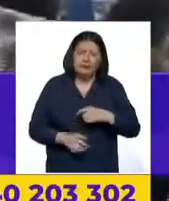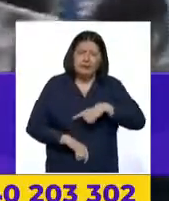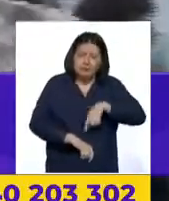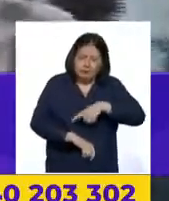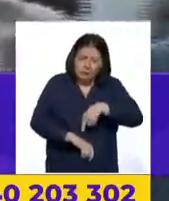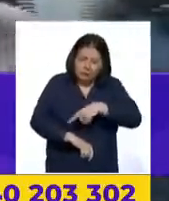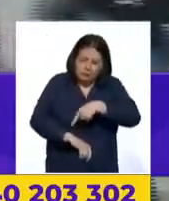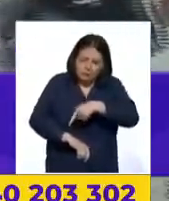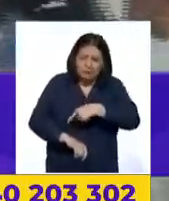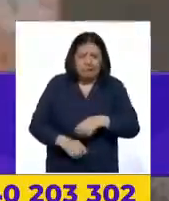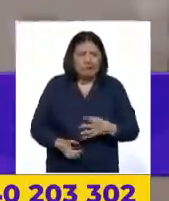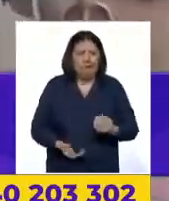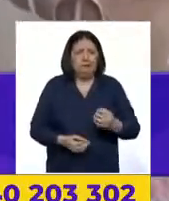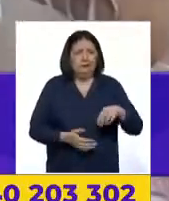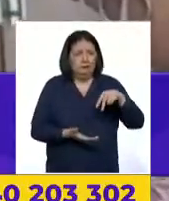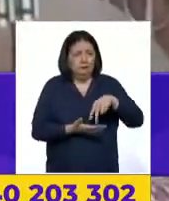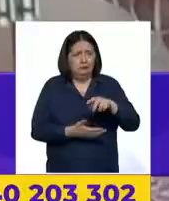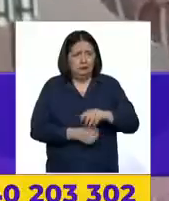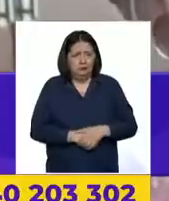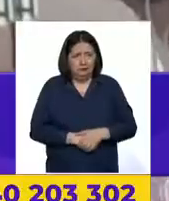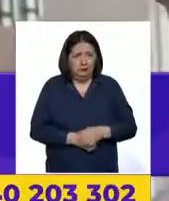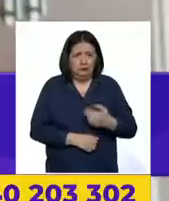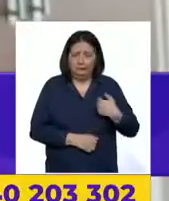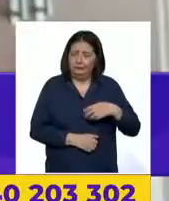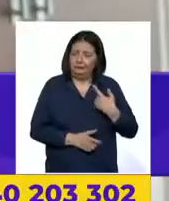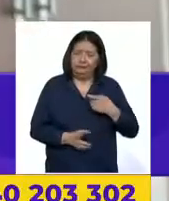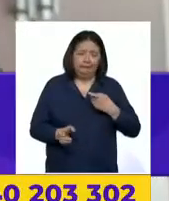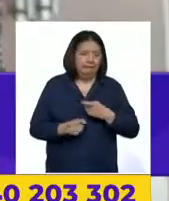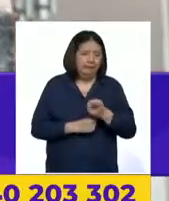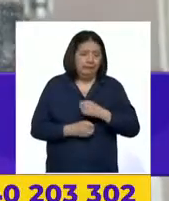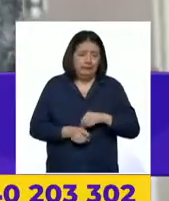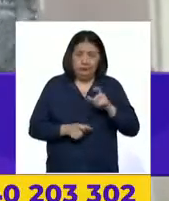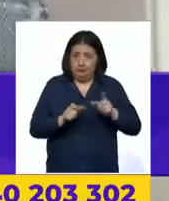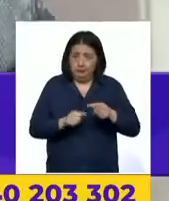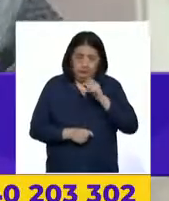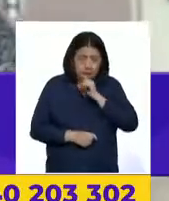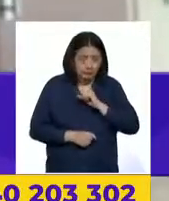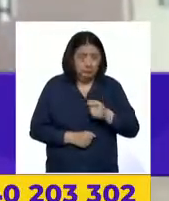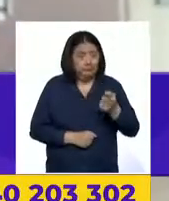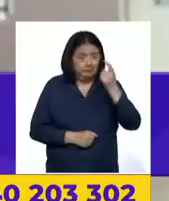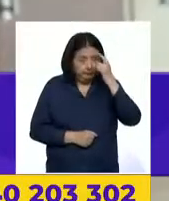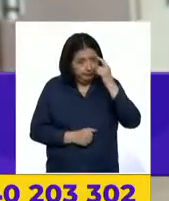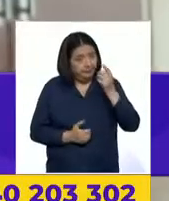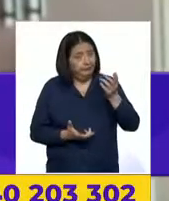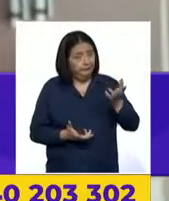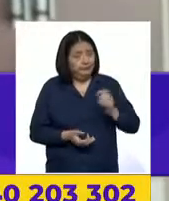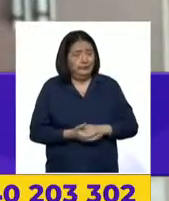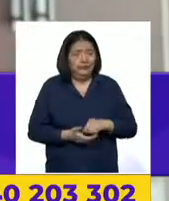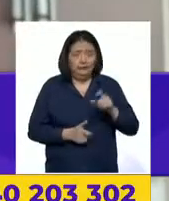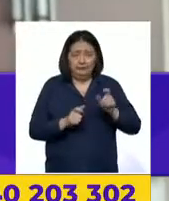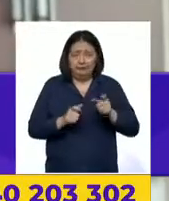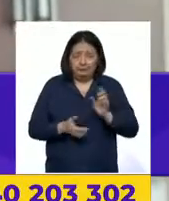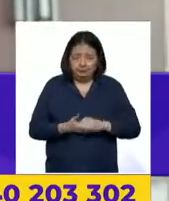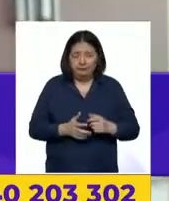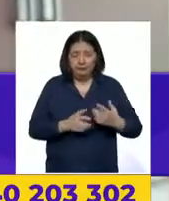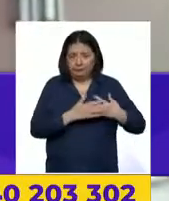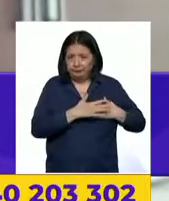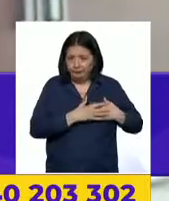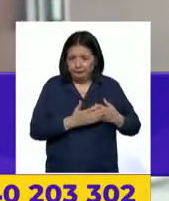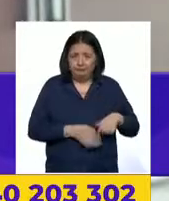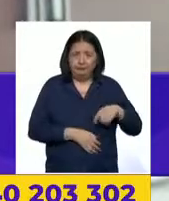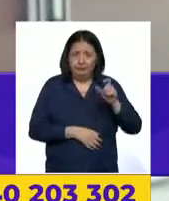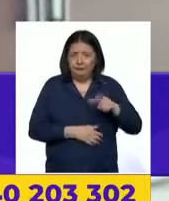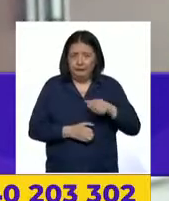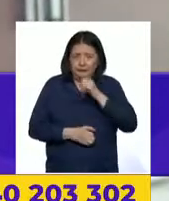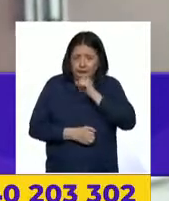horas parados. Estamos siendo maltratados, las personas de la tercera edad consideremos que los pacientes de cardiología son personas